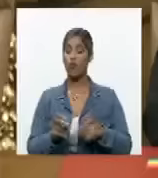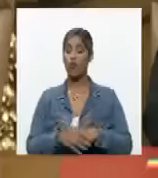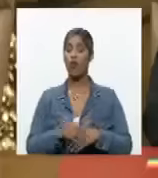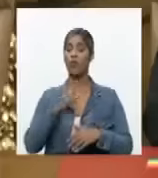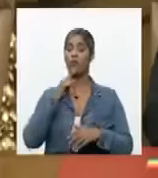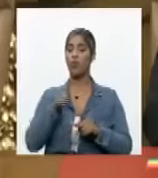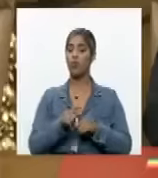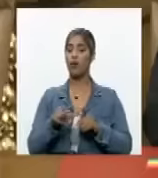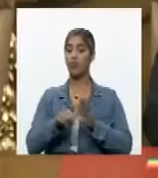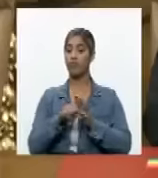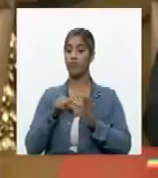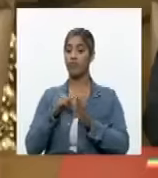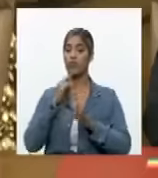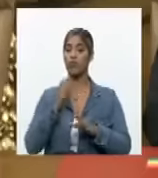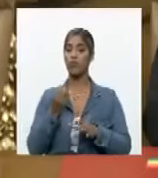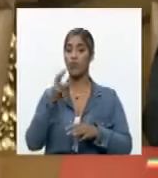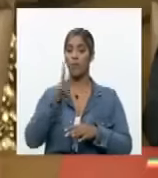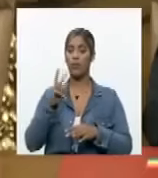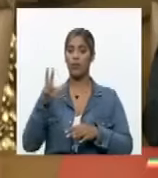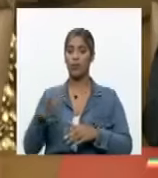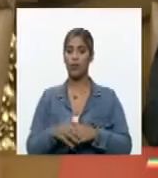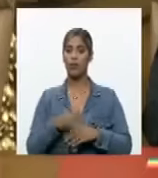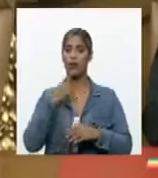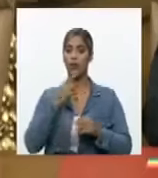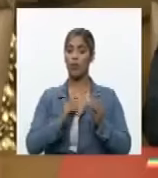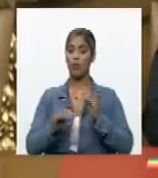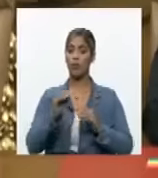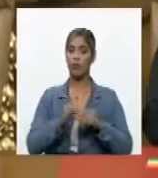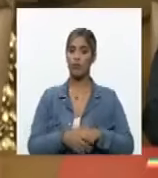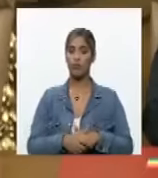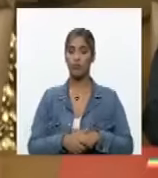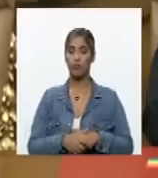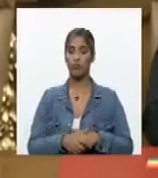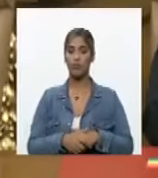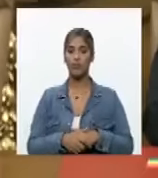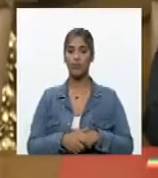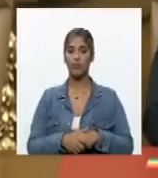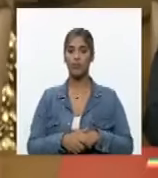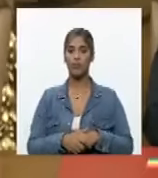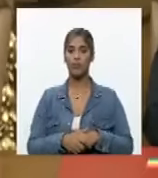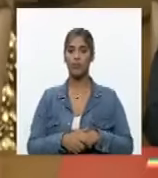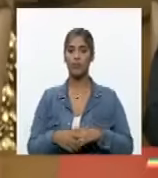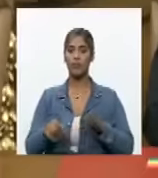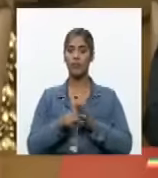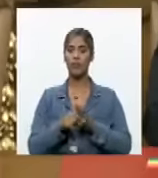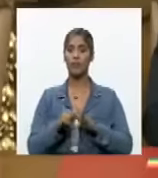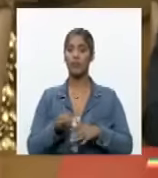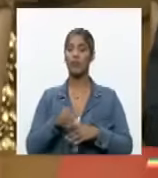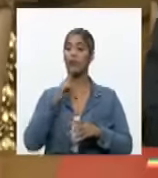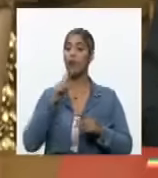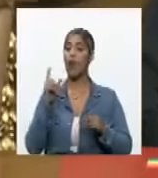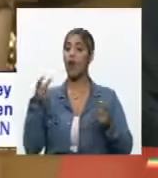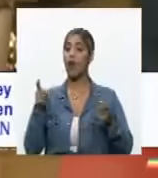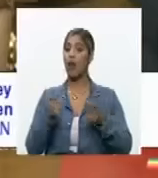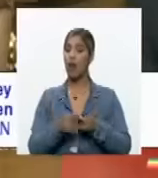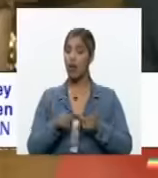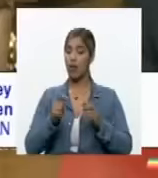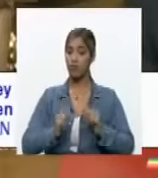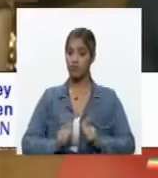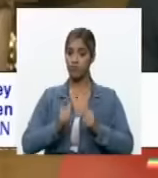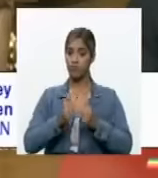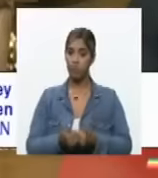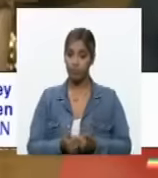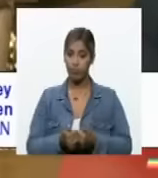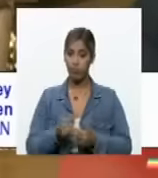el epígrafe del artículo 23, quedando redactado en los siguientes términos. Epígrafe, sesiones de instalación de